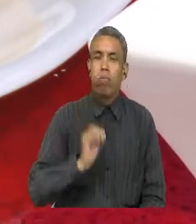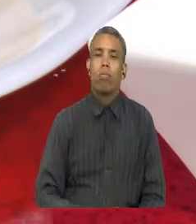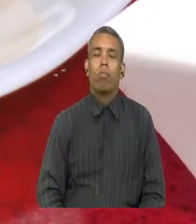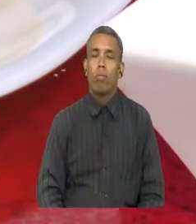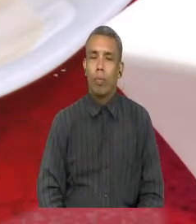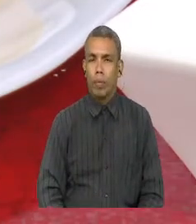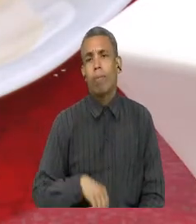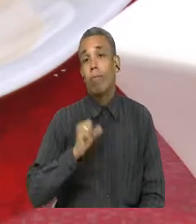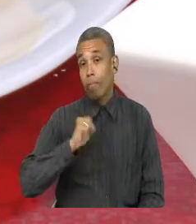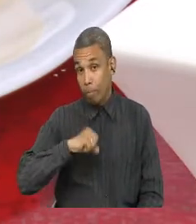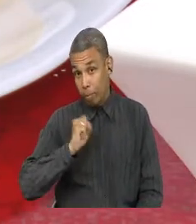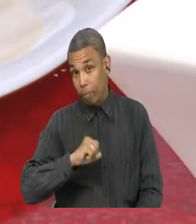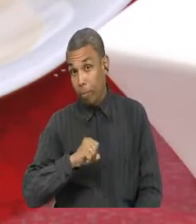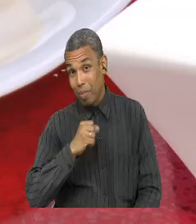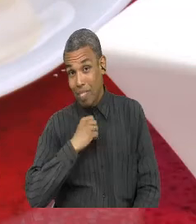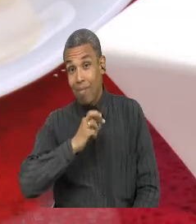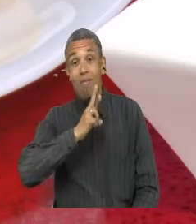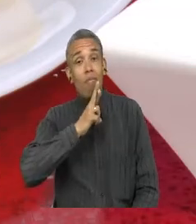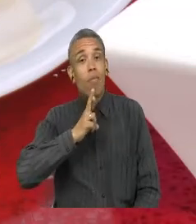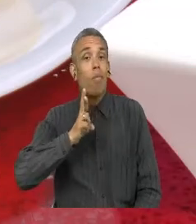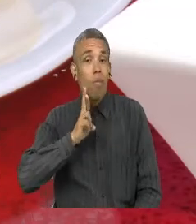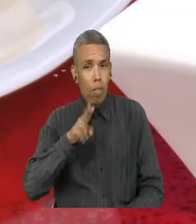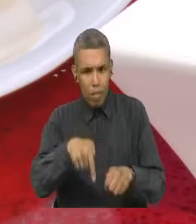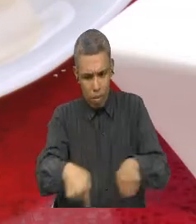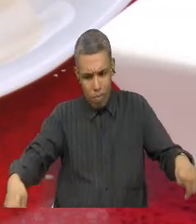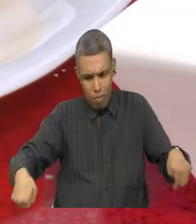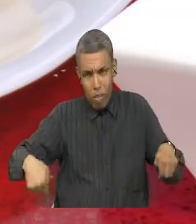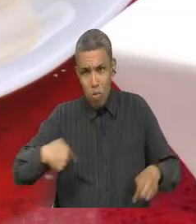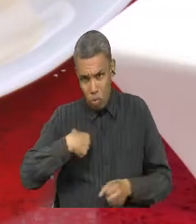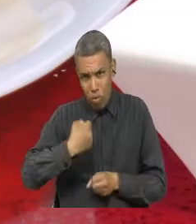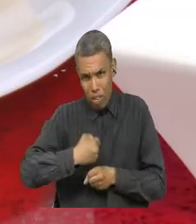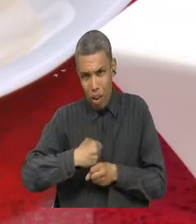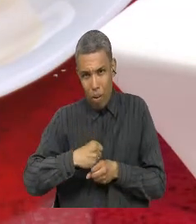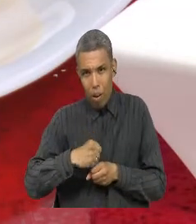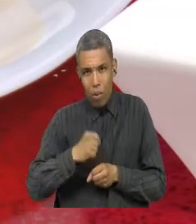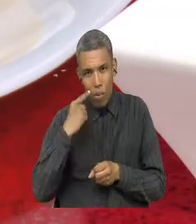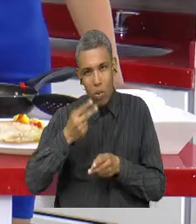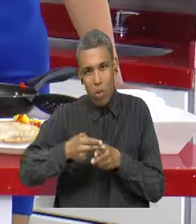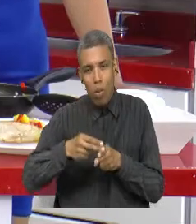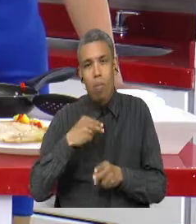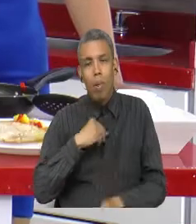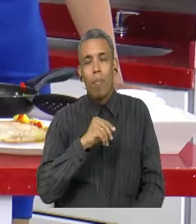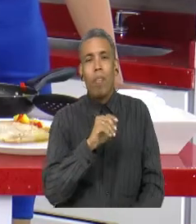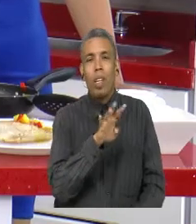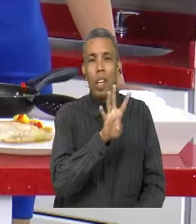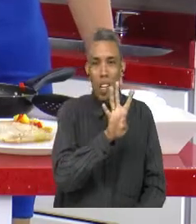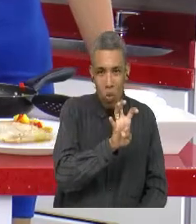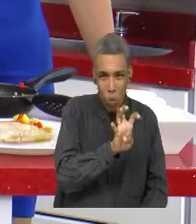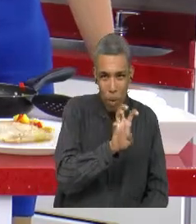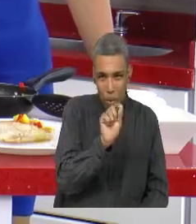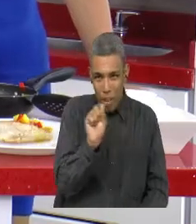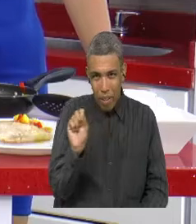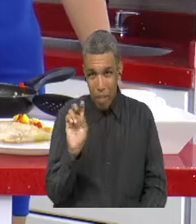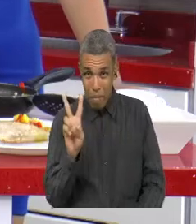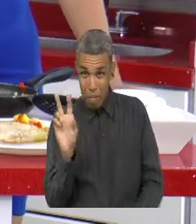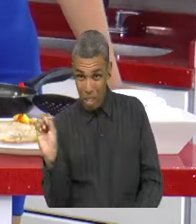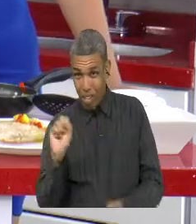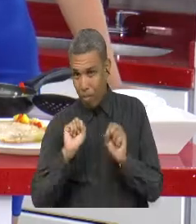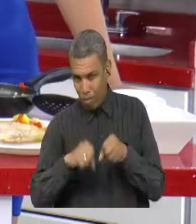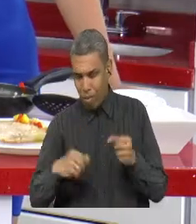pueden encontrar en el restaurante 920. Ajá. Las pueden encontrar con mezcla en carnes y en pescados.